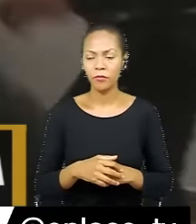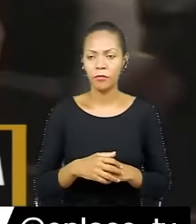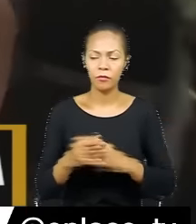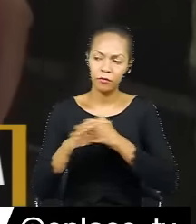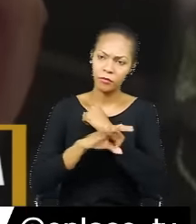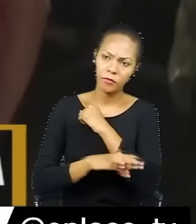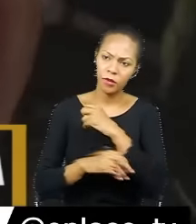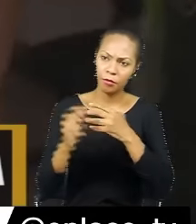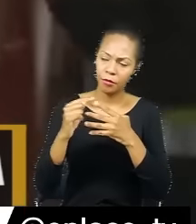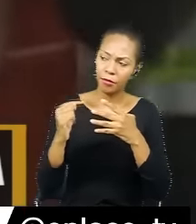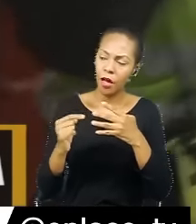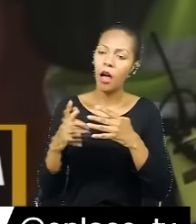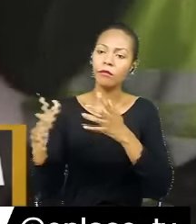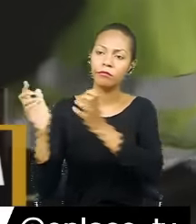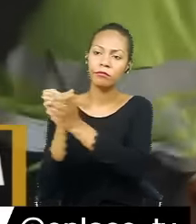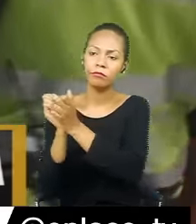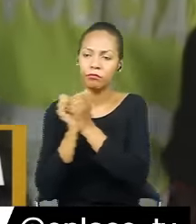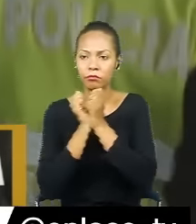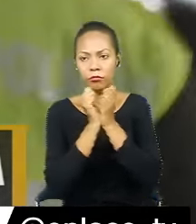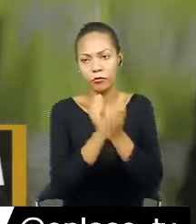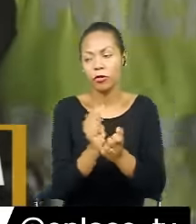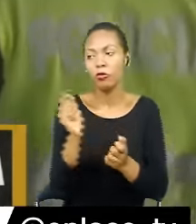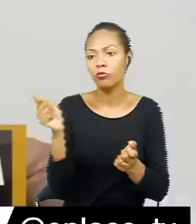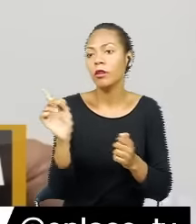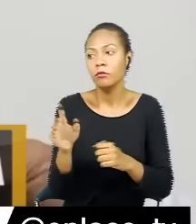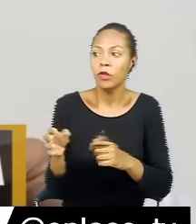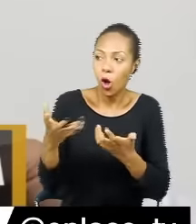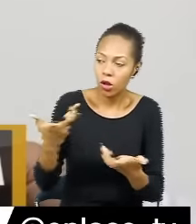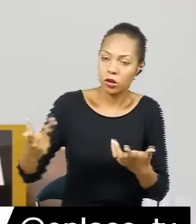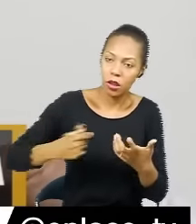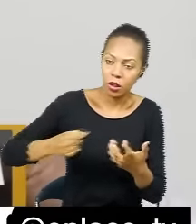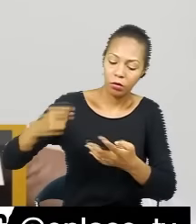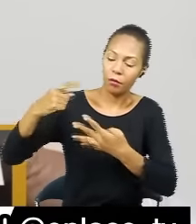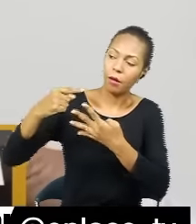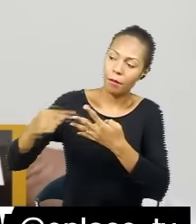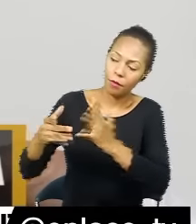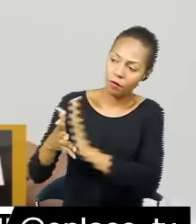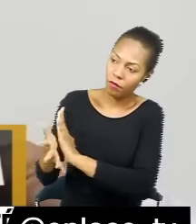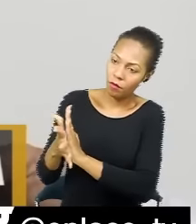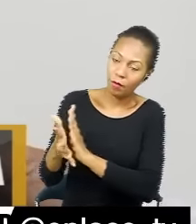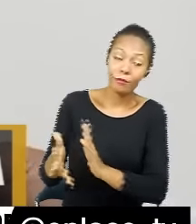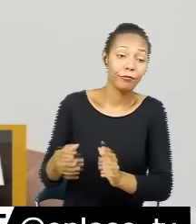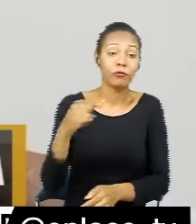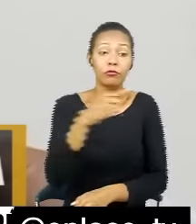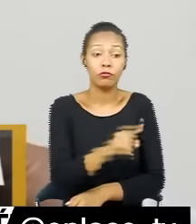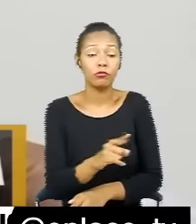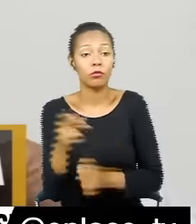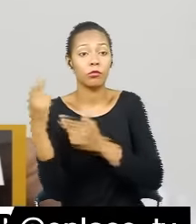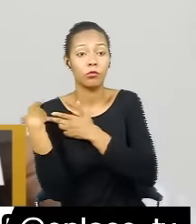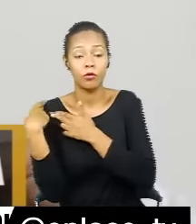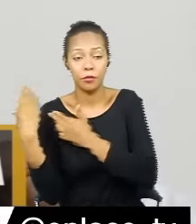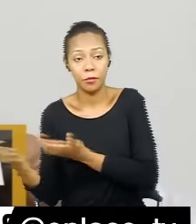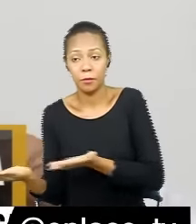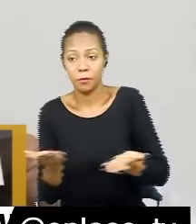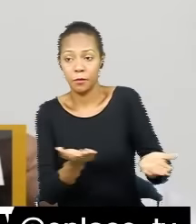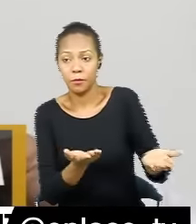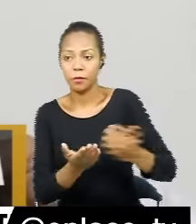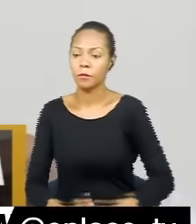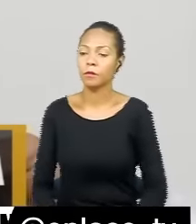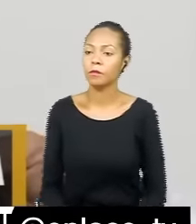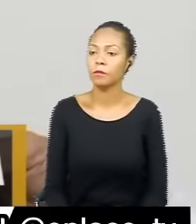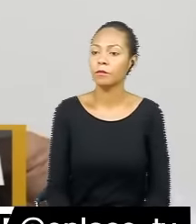a esto se le dio captura, se le leyeron los derechos del capturado y será dejado puesto a disposición de autoridad competente. En